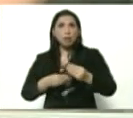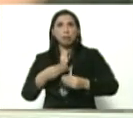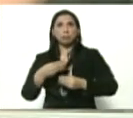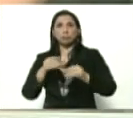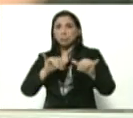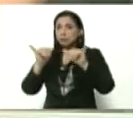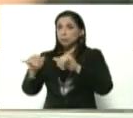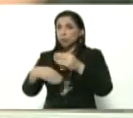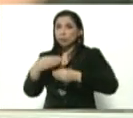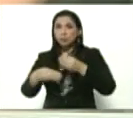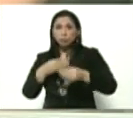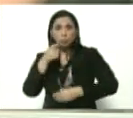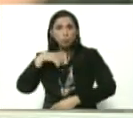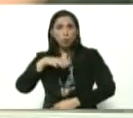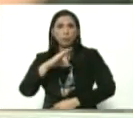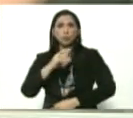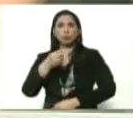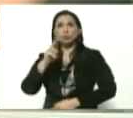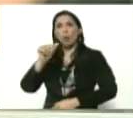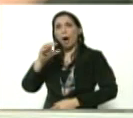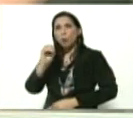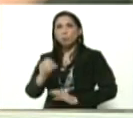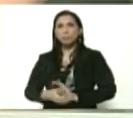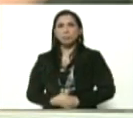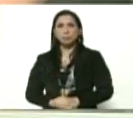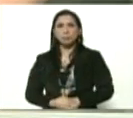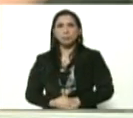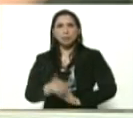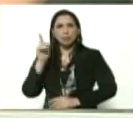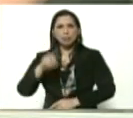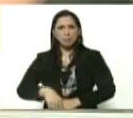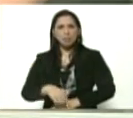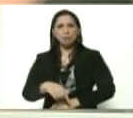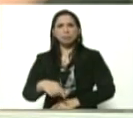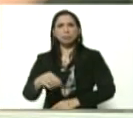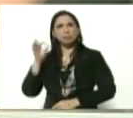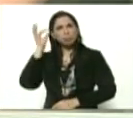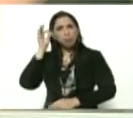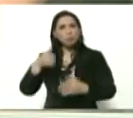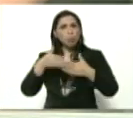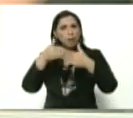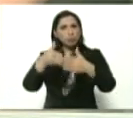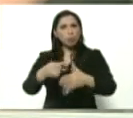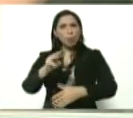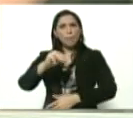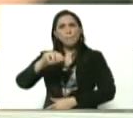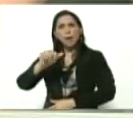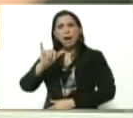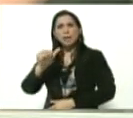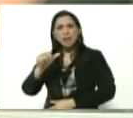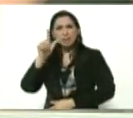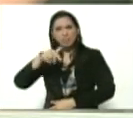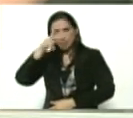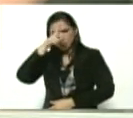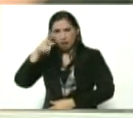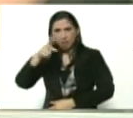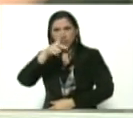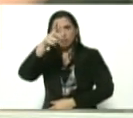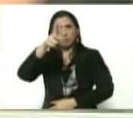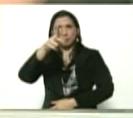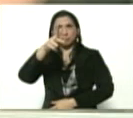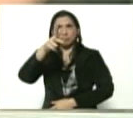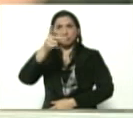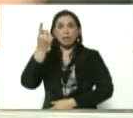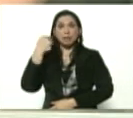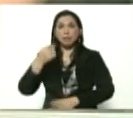de Sepe. Mi saludo al pueblo de Sepe desde aquí, y de Puerto Maya, y de Carayaca.